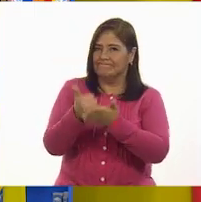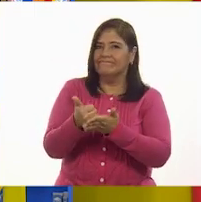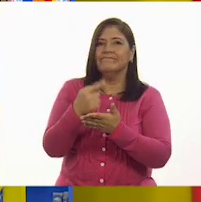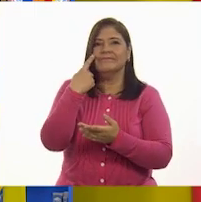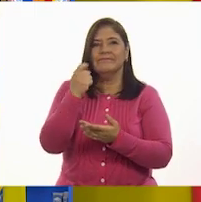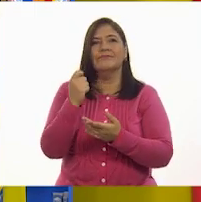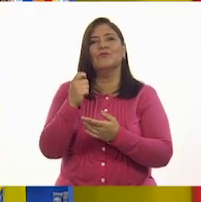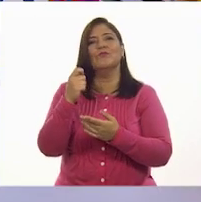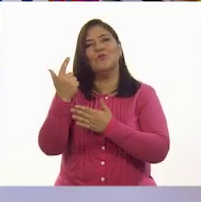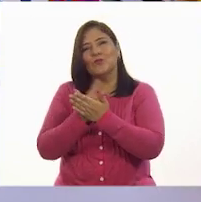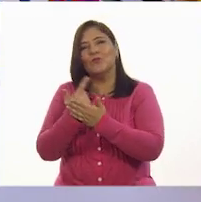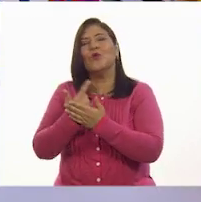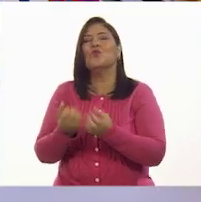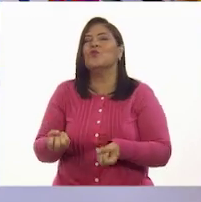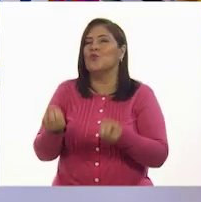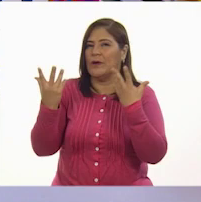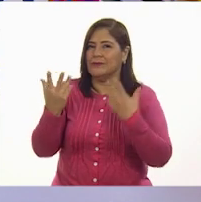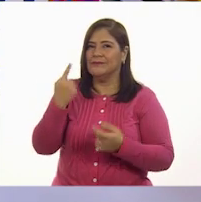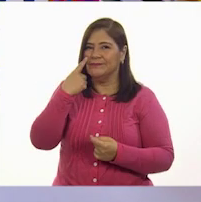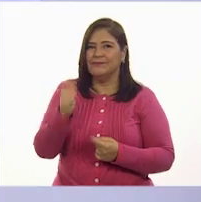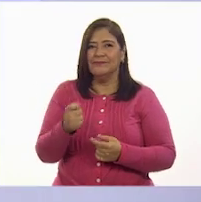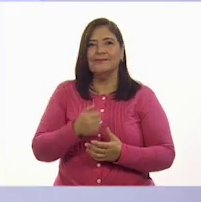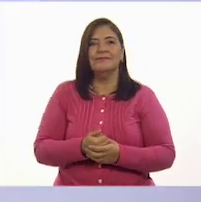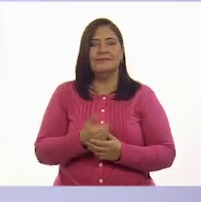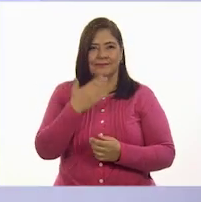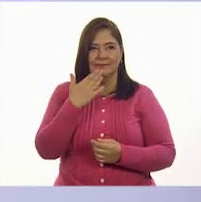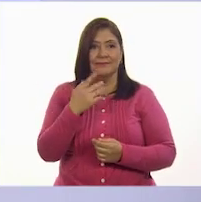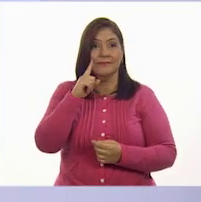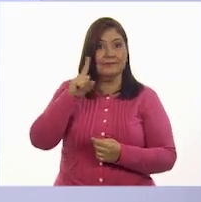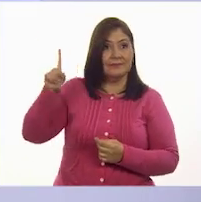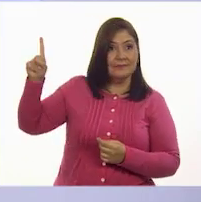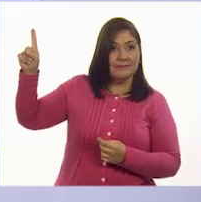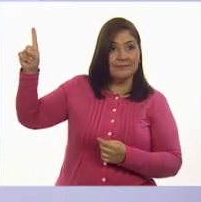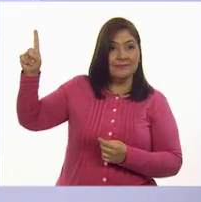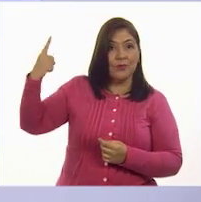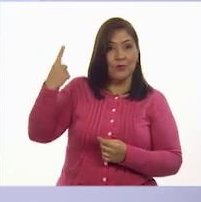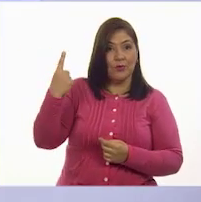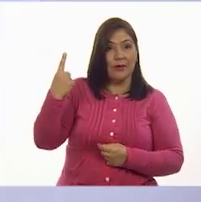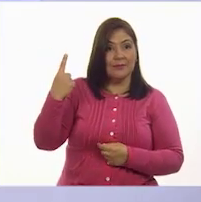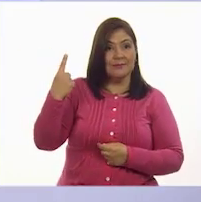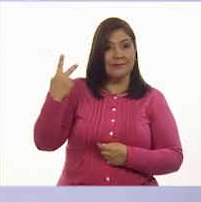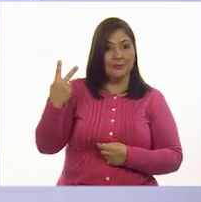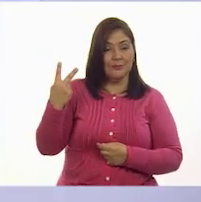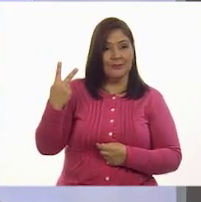son. Vamos a empezar con esta de acá arriba. Y dice